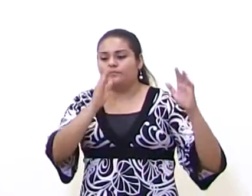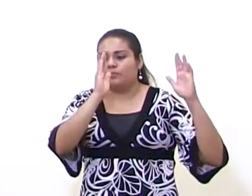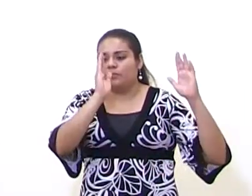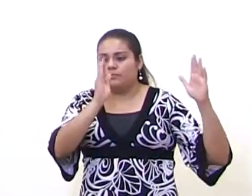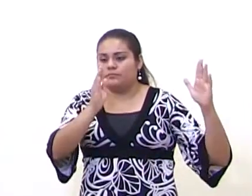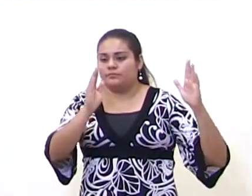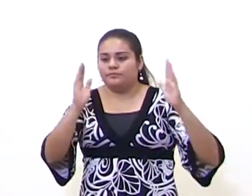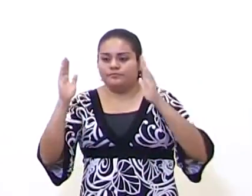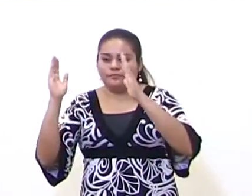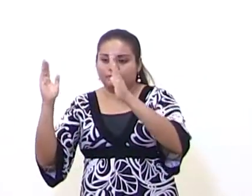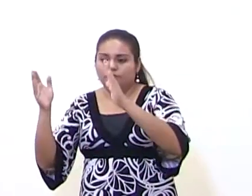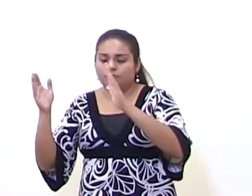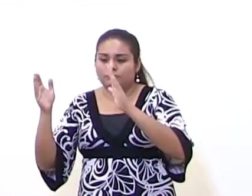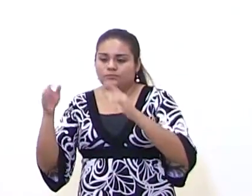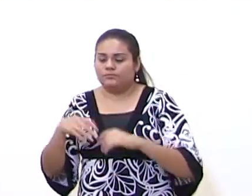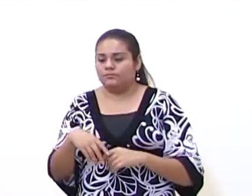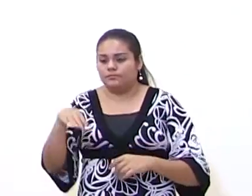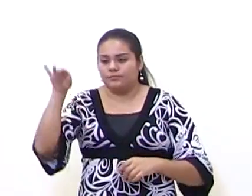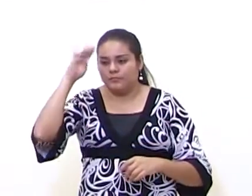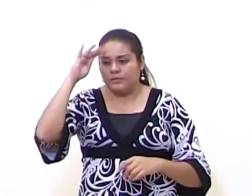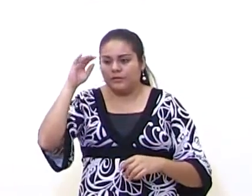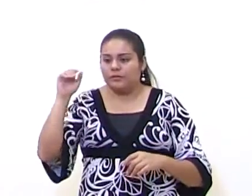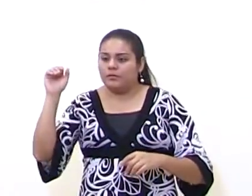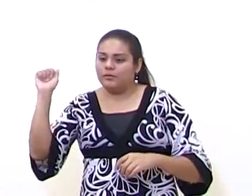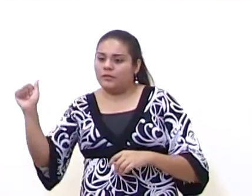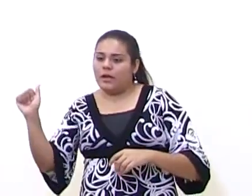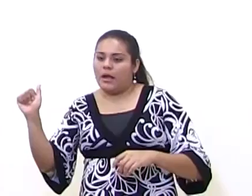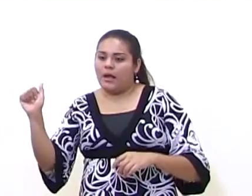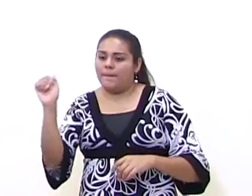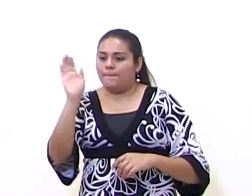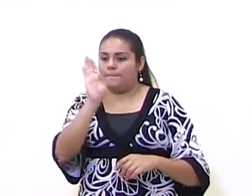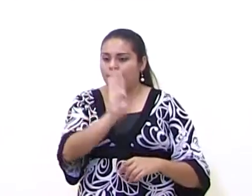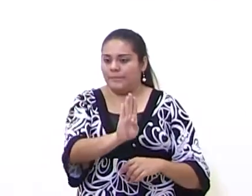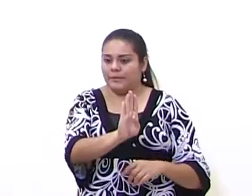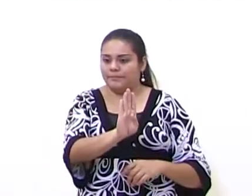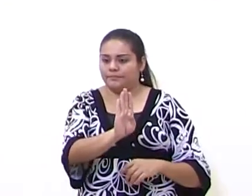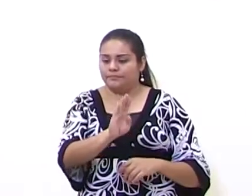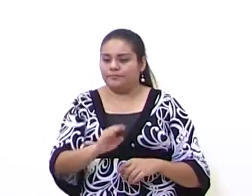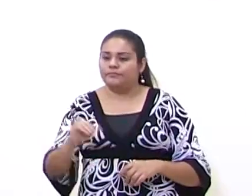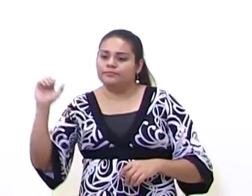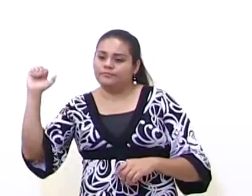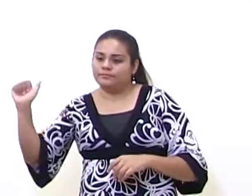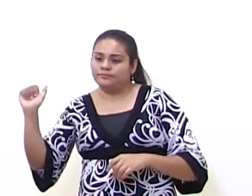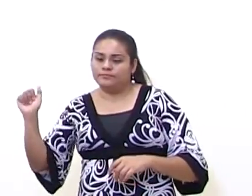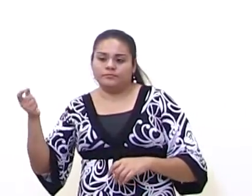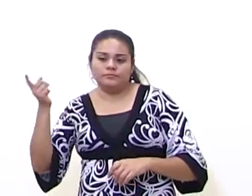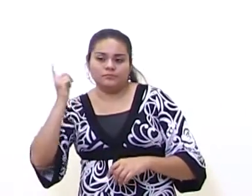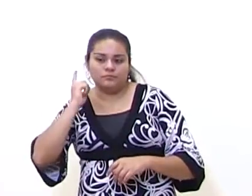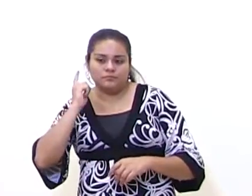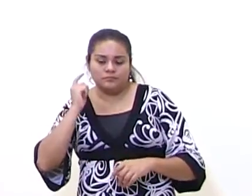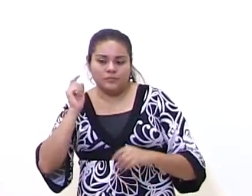líneas, dos ejes, A y B, emisor, receptor, y